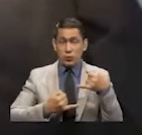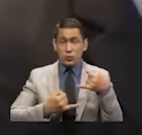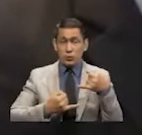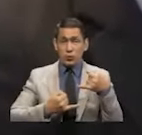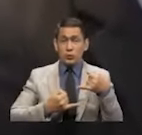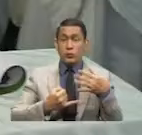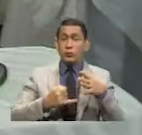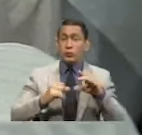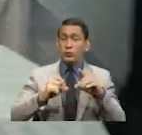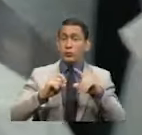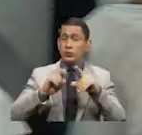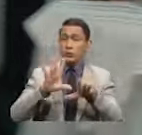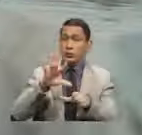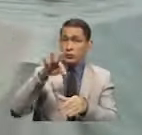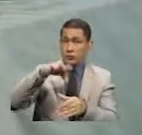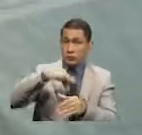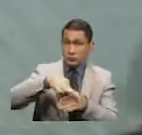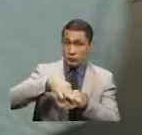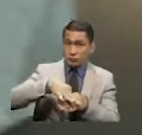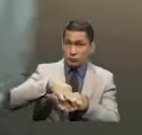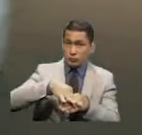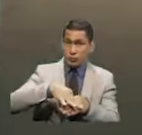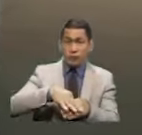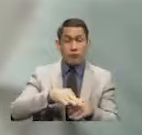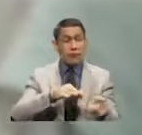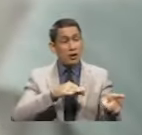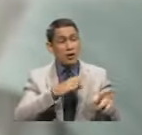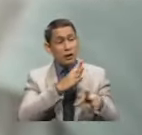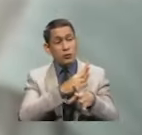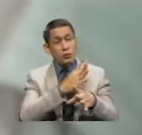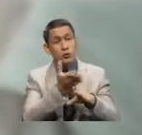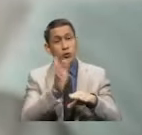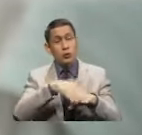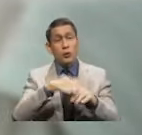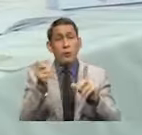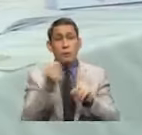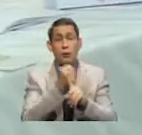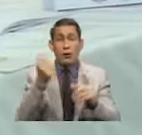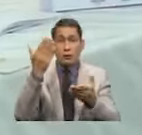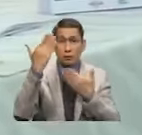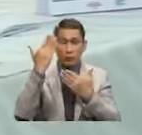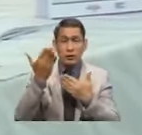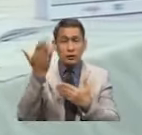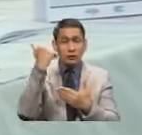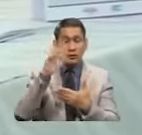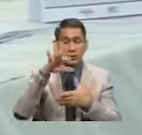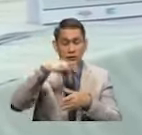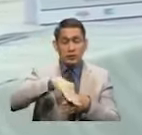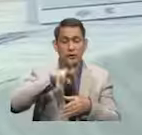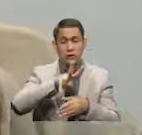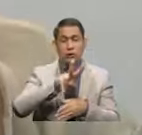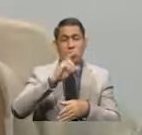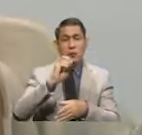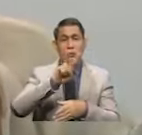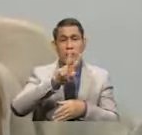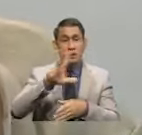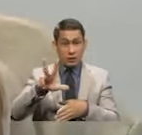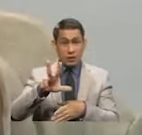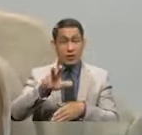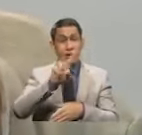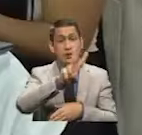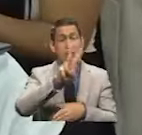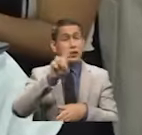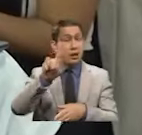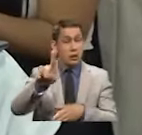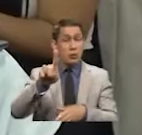el Observatorio Ciudadano de Violencia Política. En las elecciones anticipadas 2023 fueron 31 agresiones,